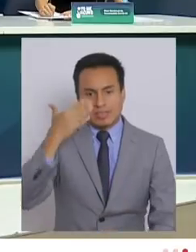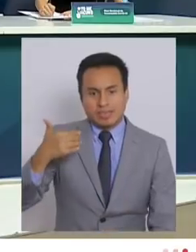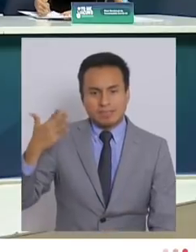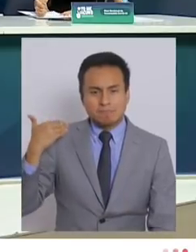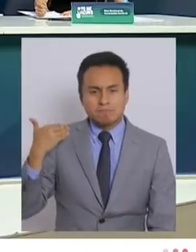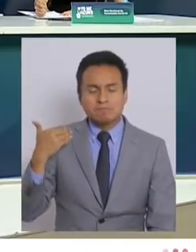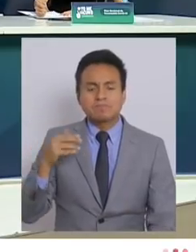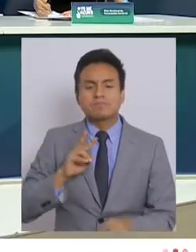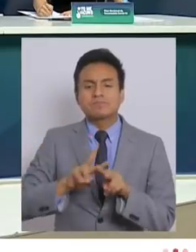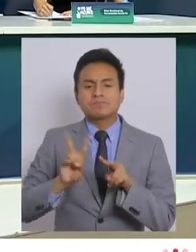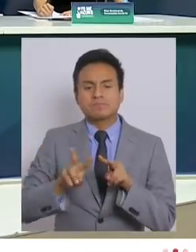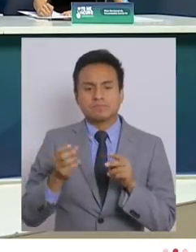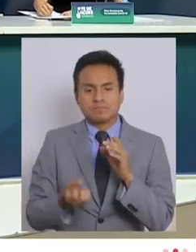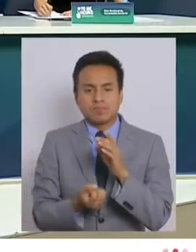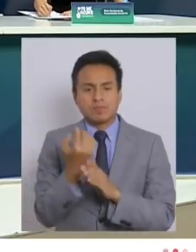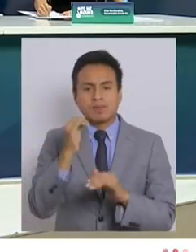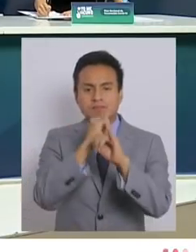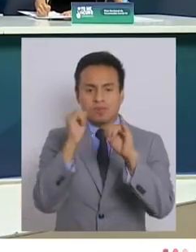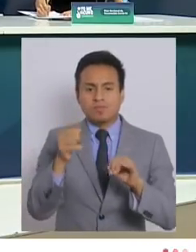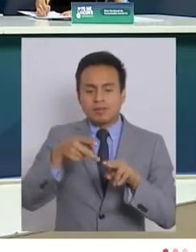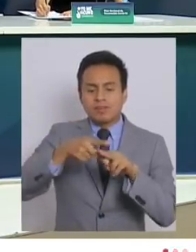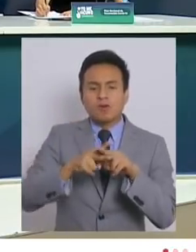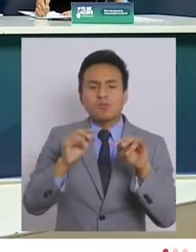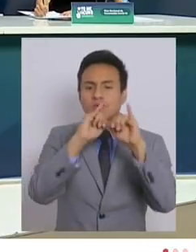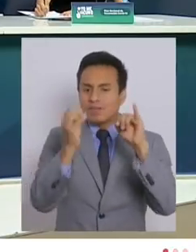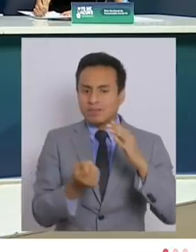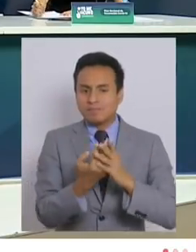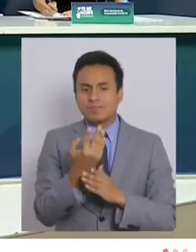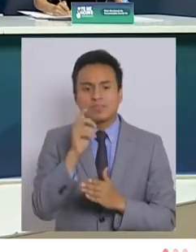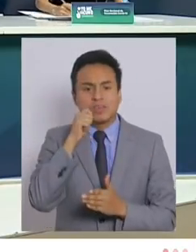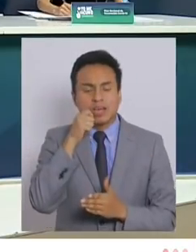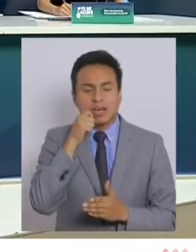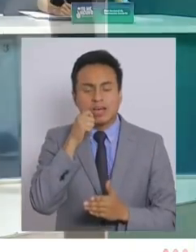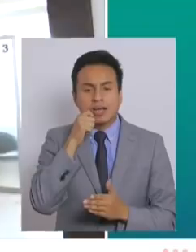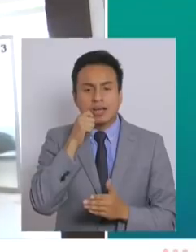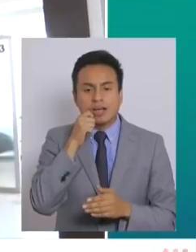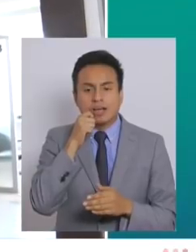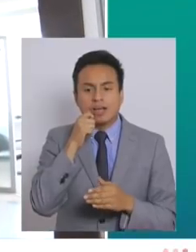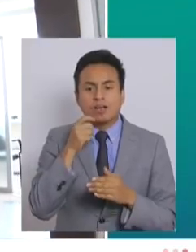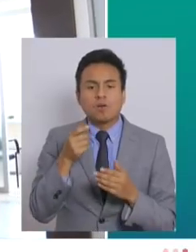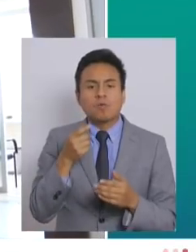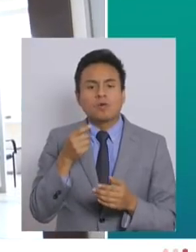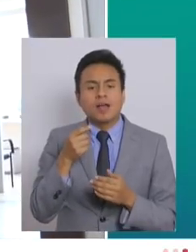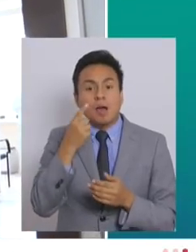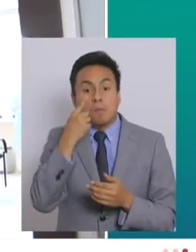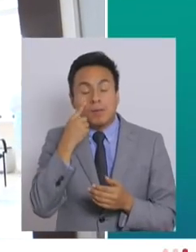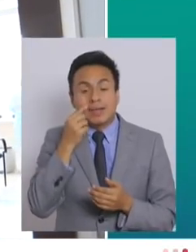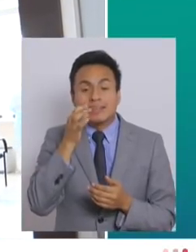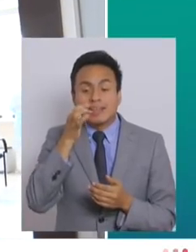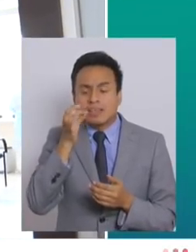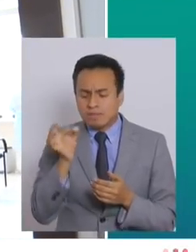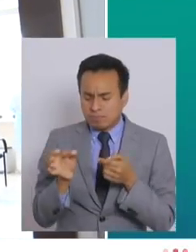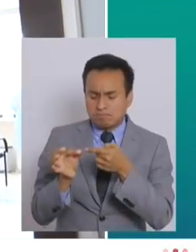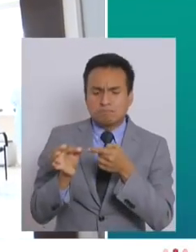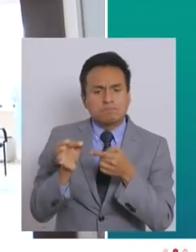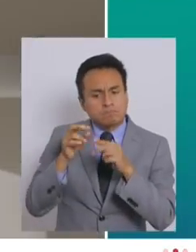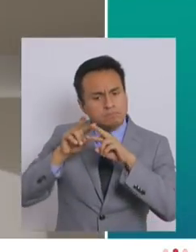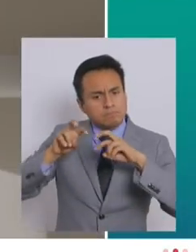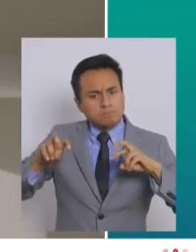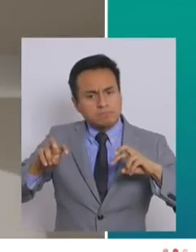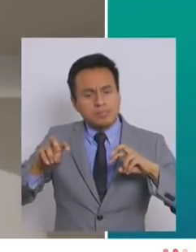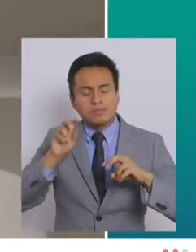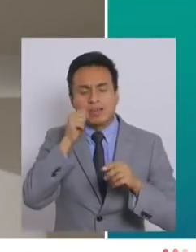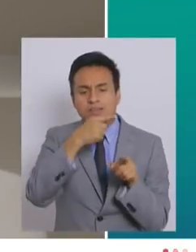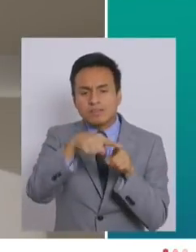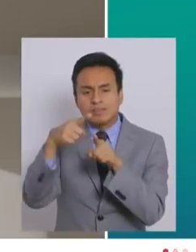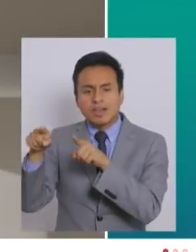implementado una nueva técnica de toma de muestras que la toma de muestras a través del test de saliva de esa manera diversificar